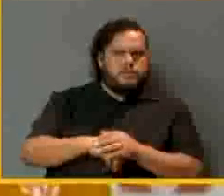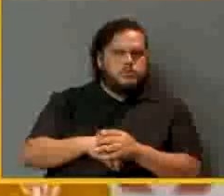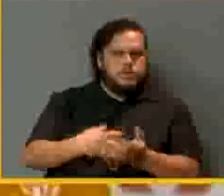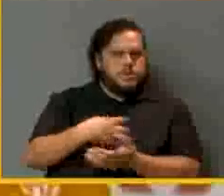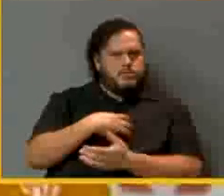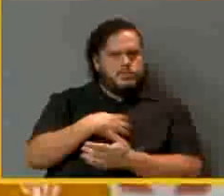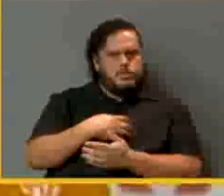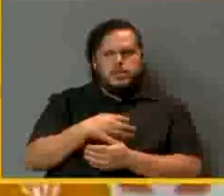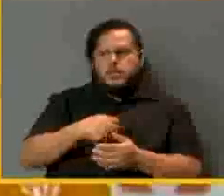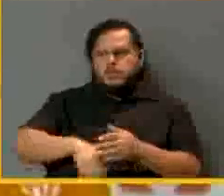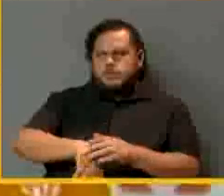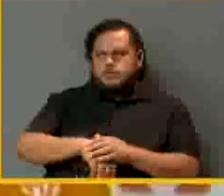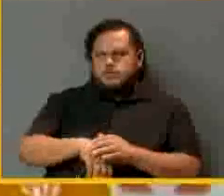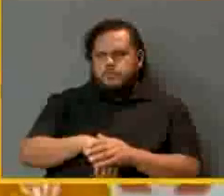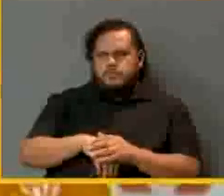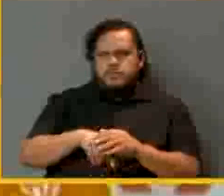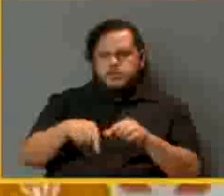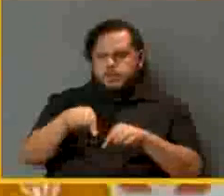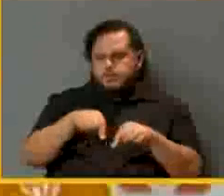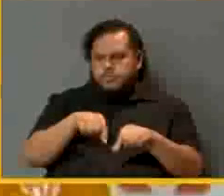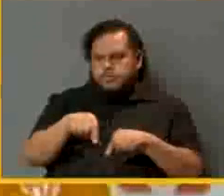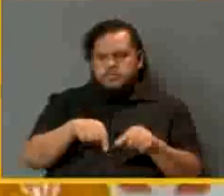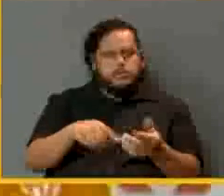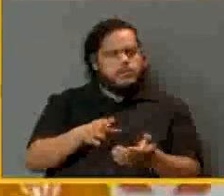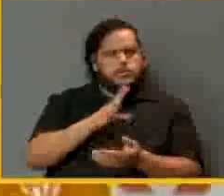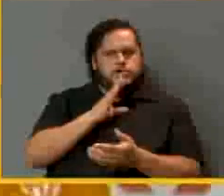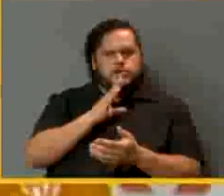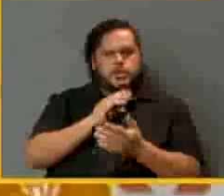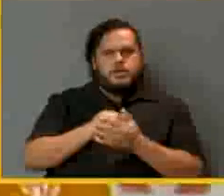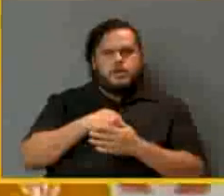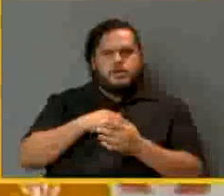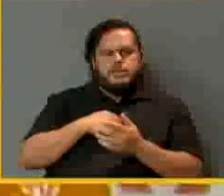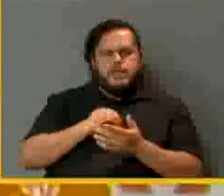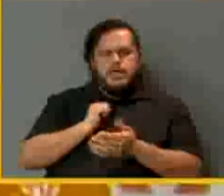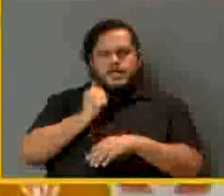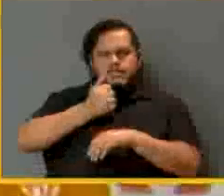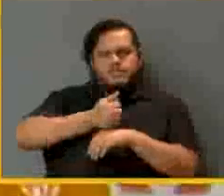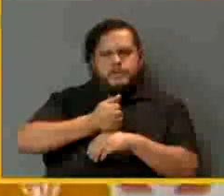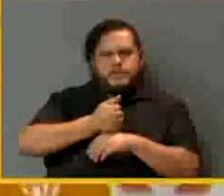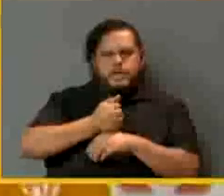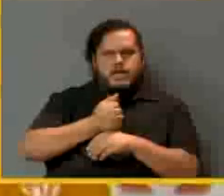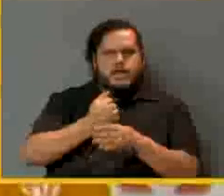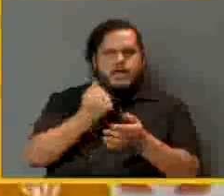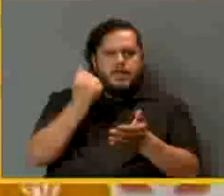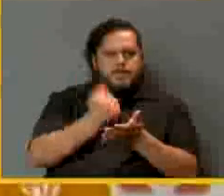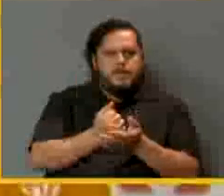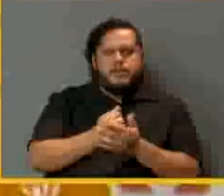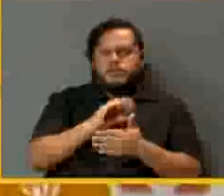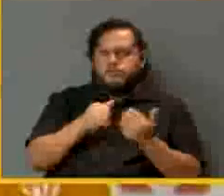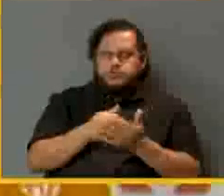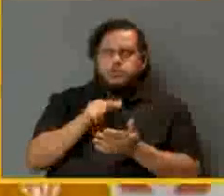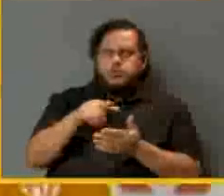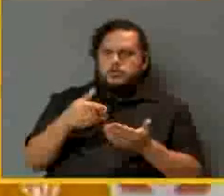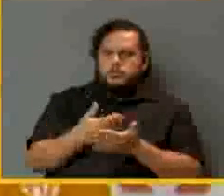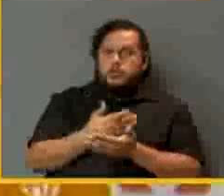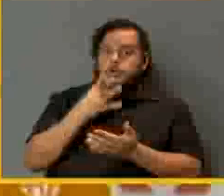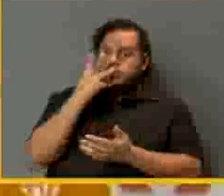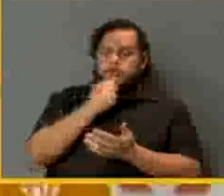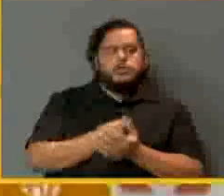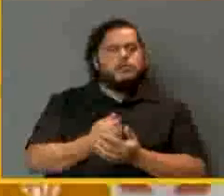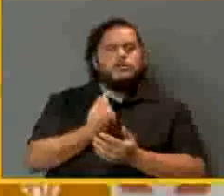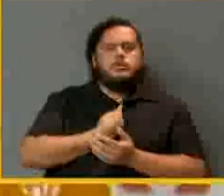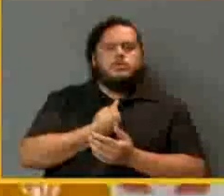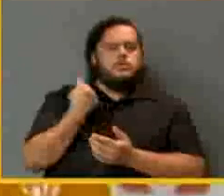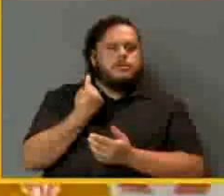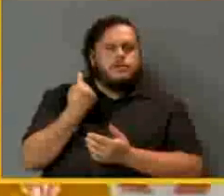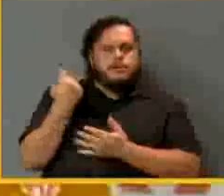posesión, cuando se habla de fútbol de posición, cuando se habla de fijar marcas, en fin, todo esto nuevo que es bonito, uno siempre